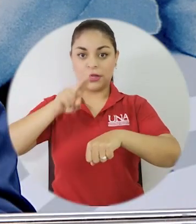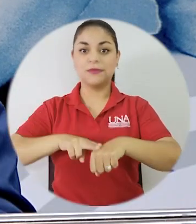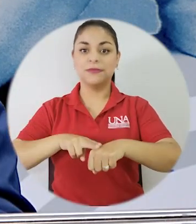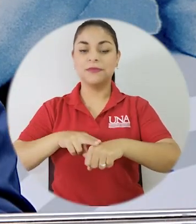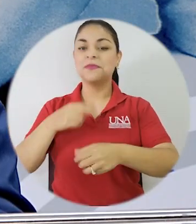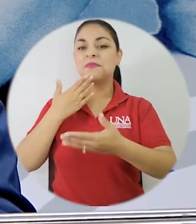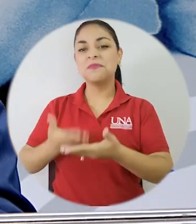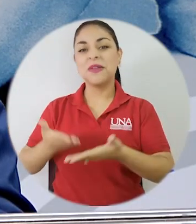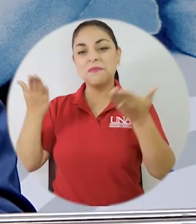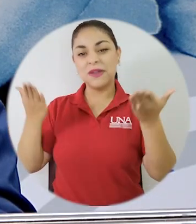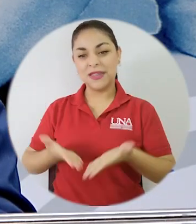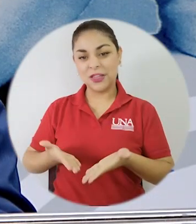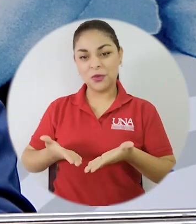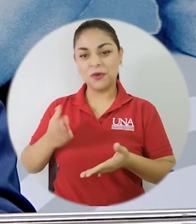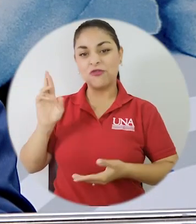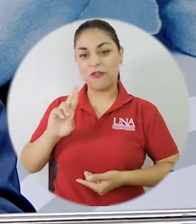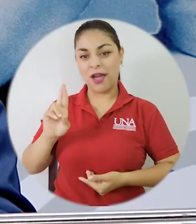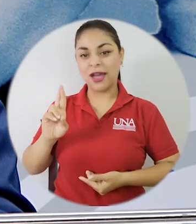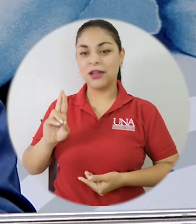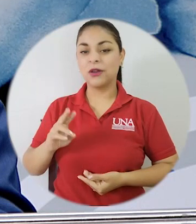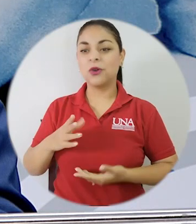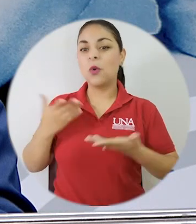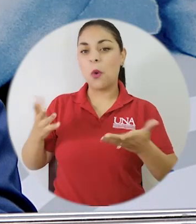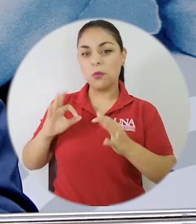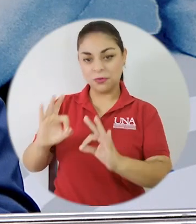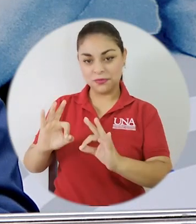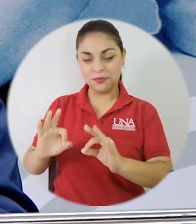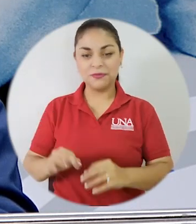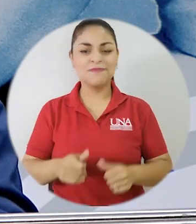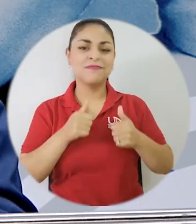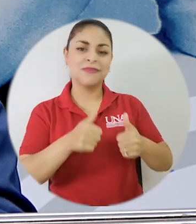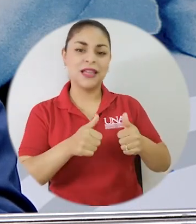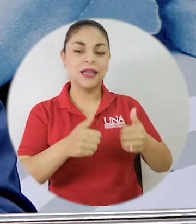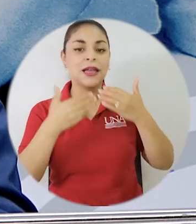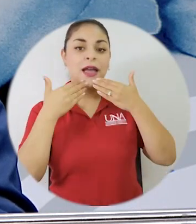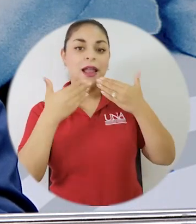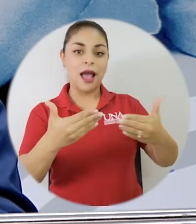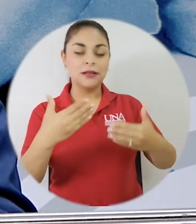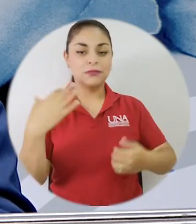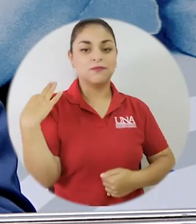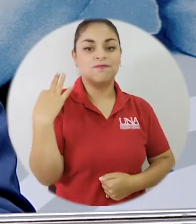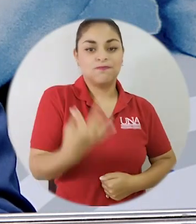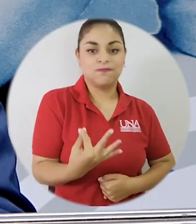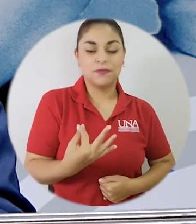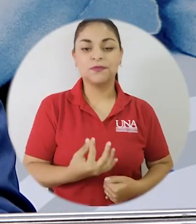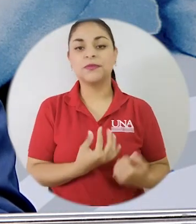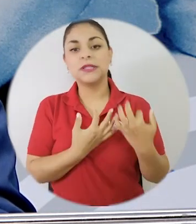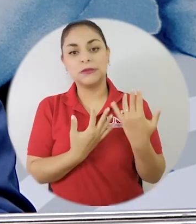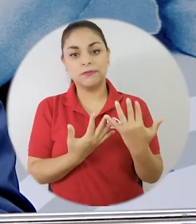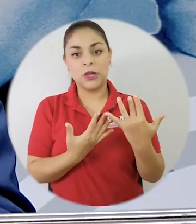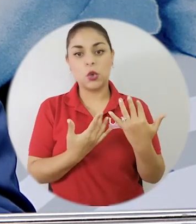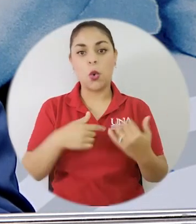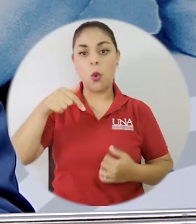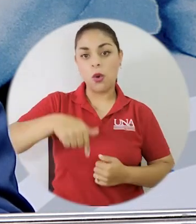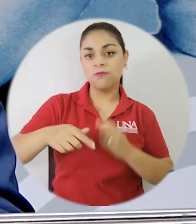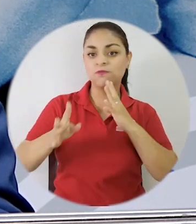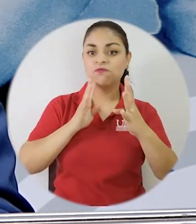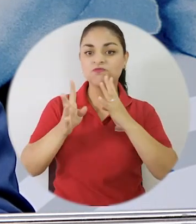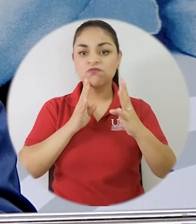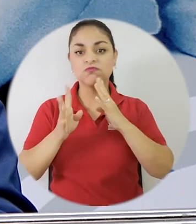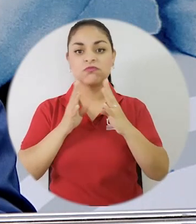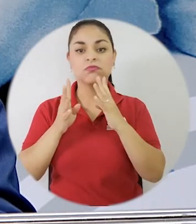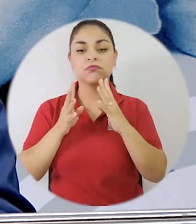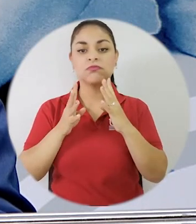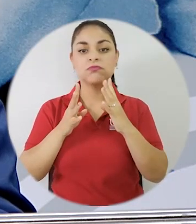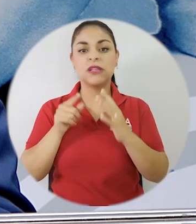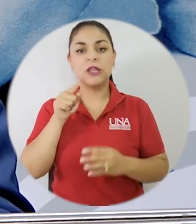Nacional. Bienvenido, don Rafael, a Una Mirada, ¿cómo está? Muy bien, Maribel, muchas gracias por la invitación y espero que lo que conversemos hoy